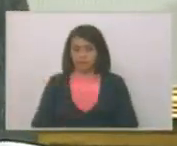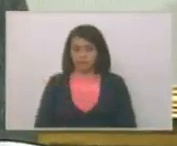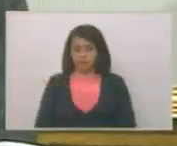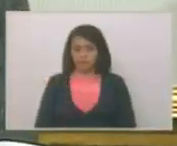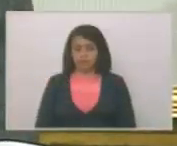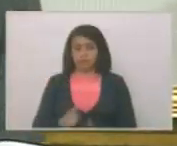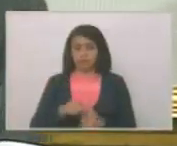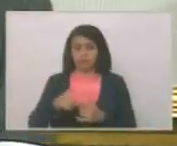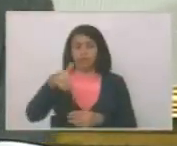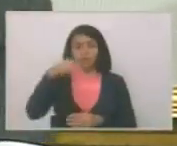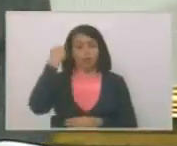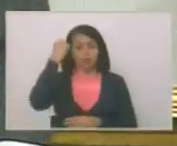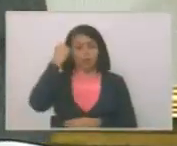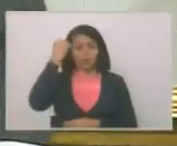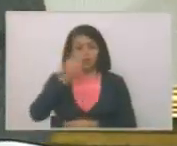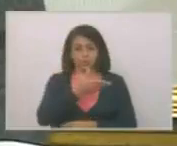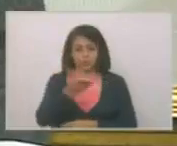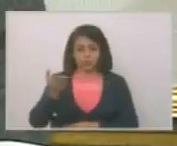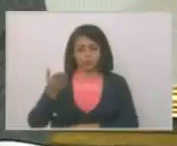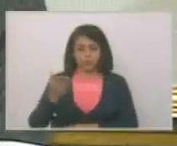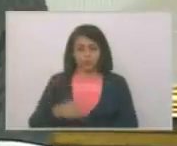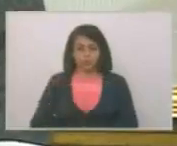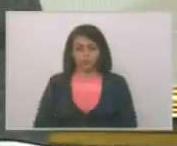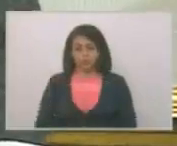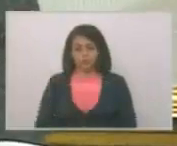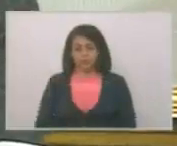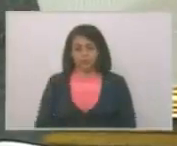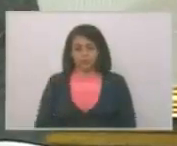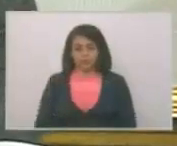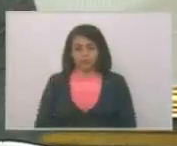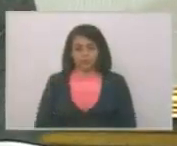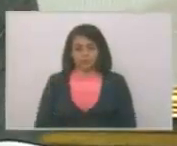Vamos a someter a consideración entonces